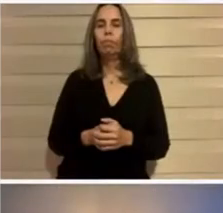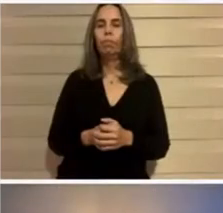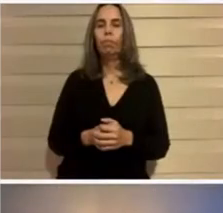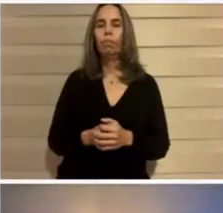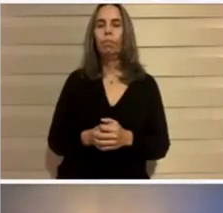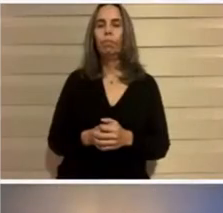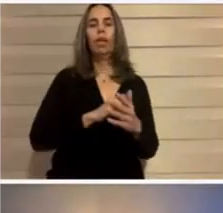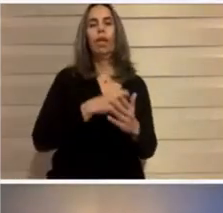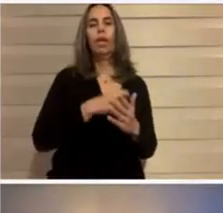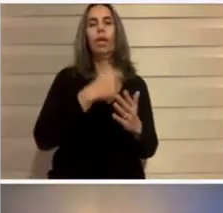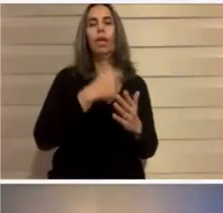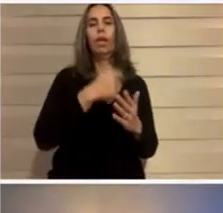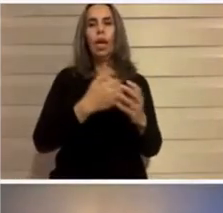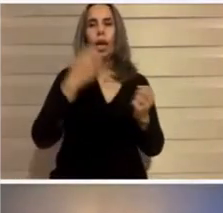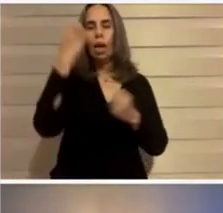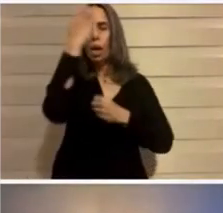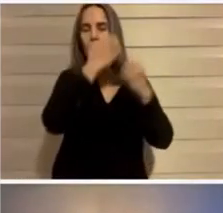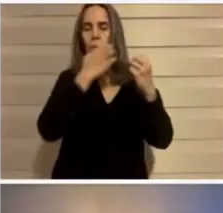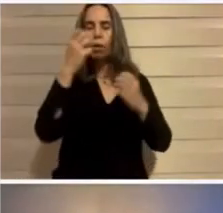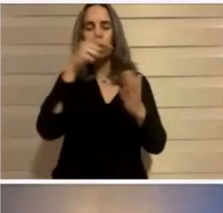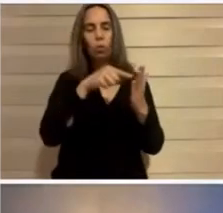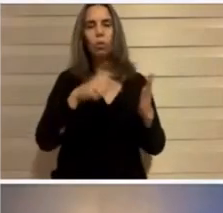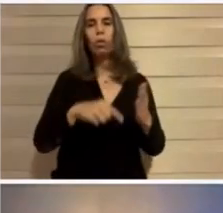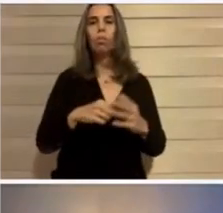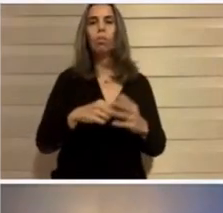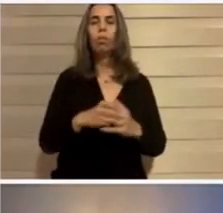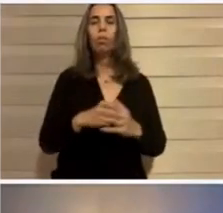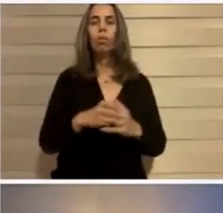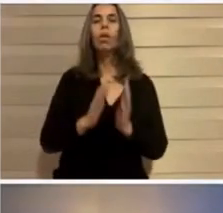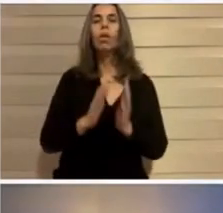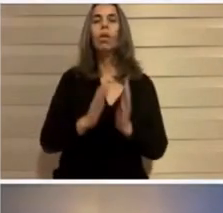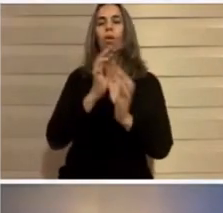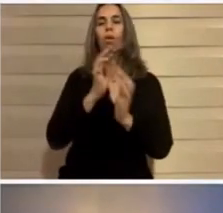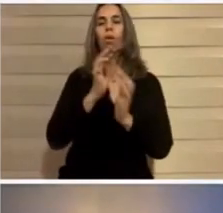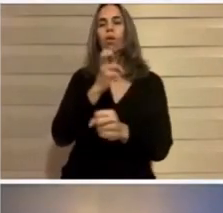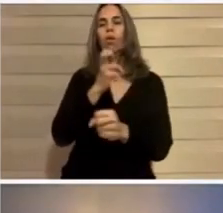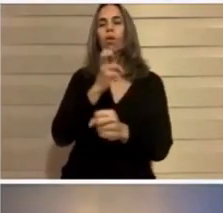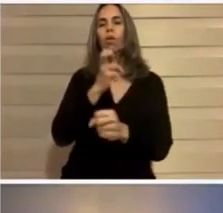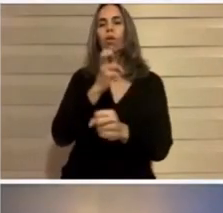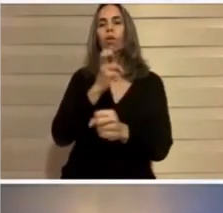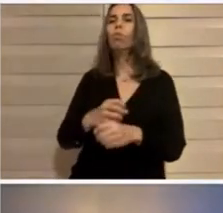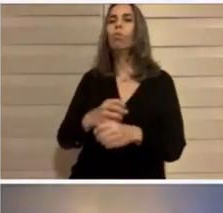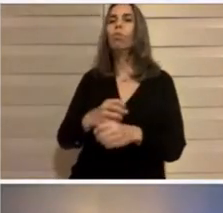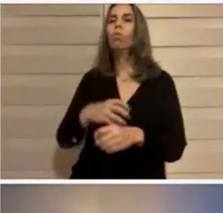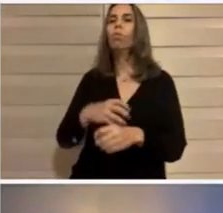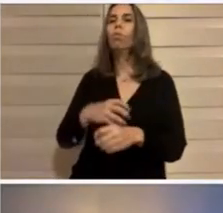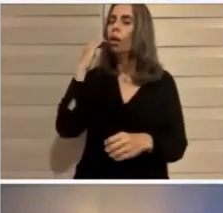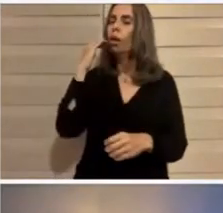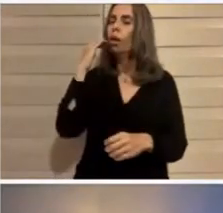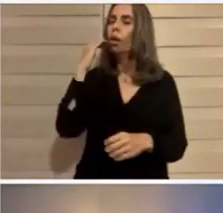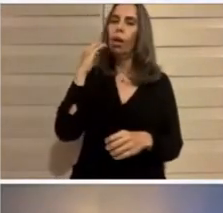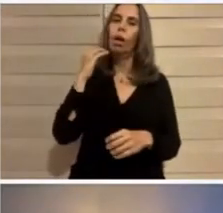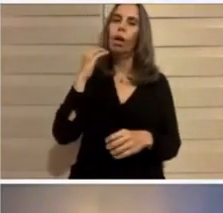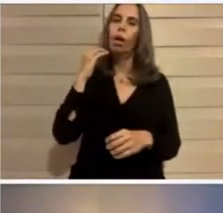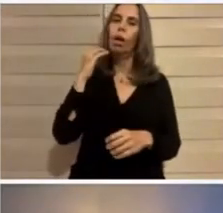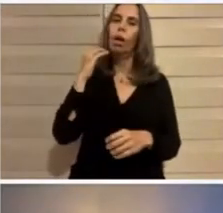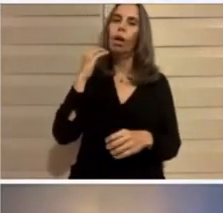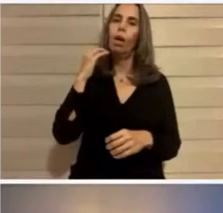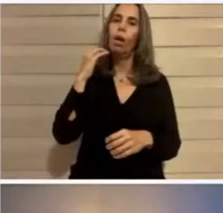última mesa, que será el próximo día 14 de diciembre a las 12 horas, donde también será el cierre